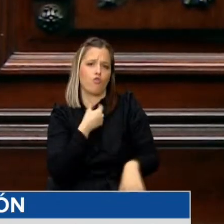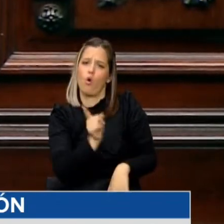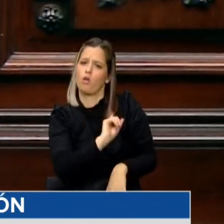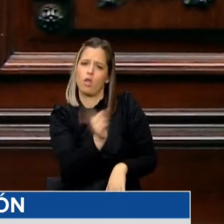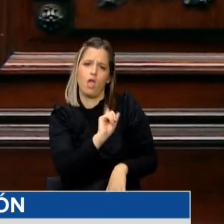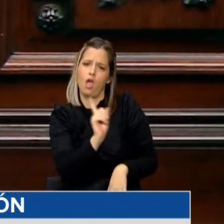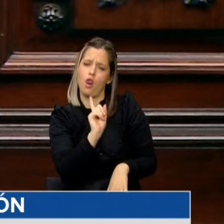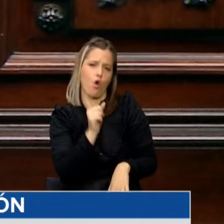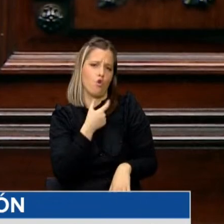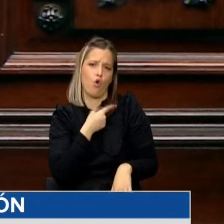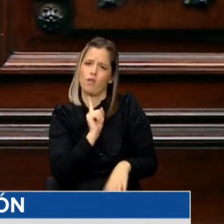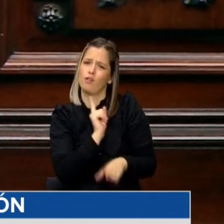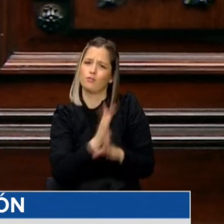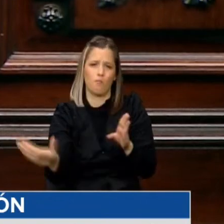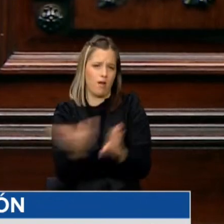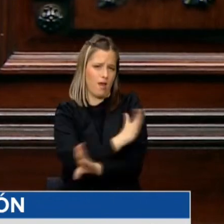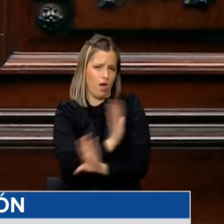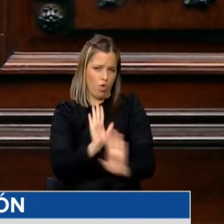vecino